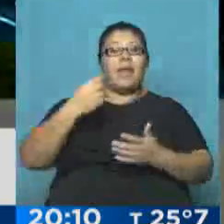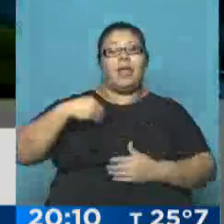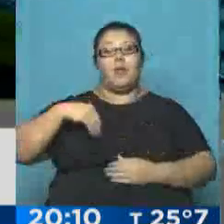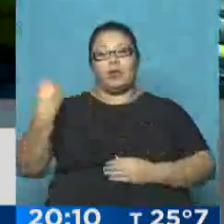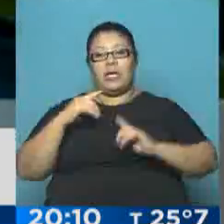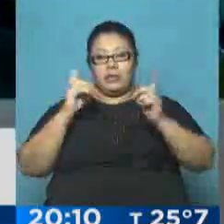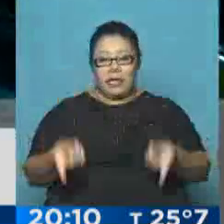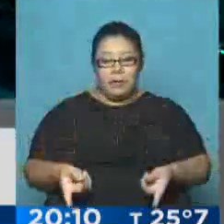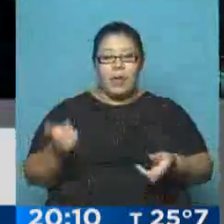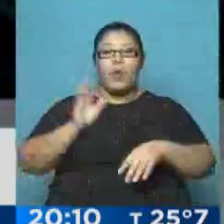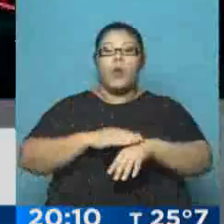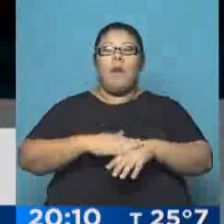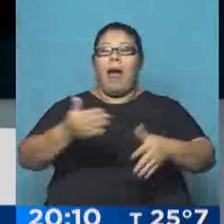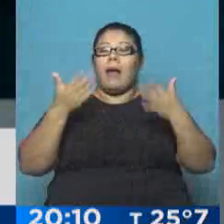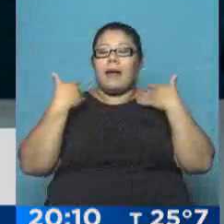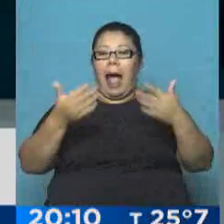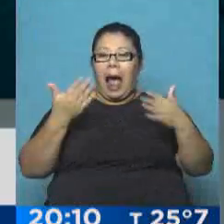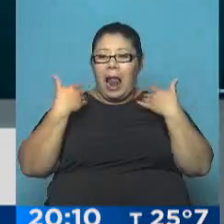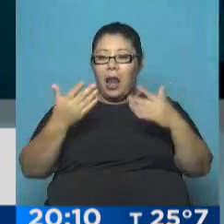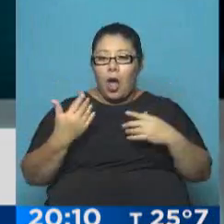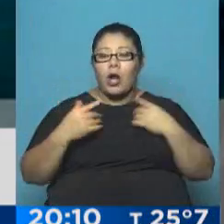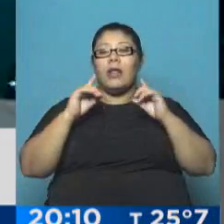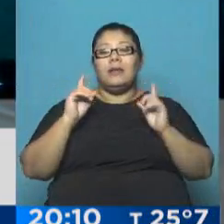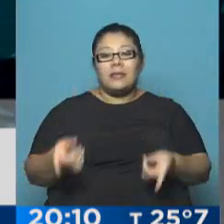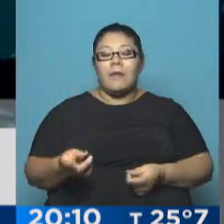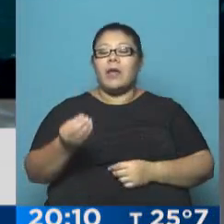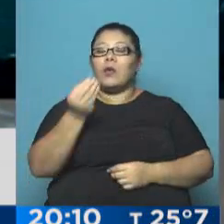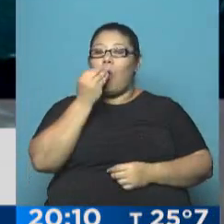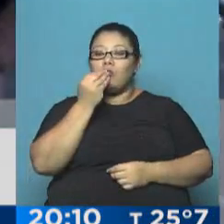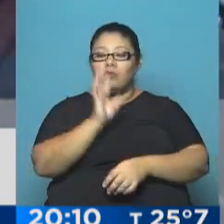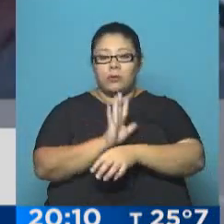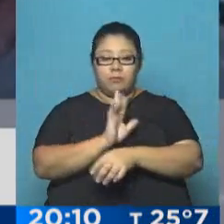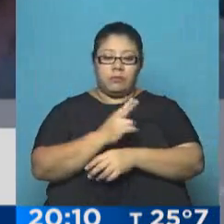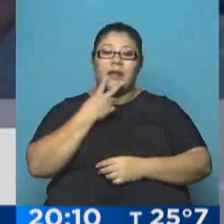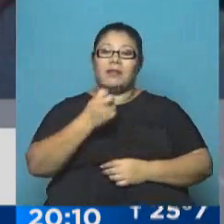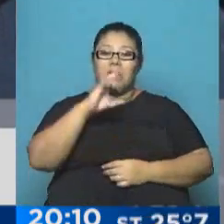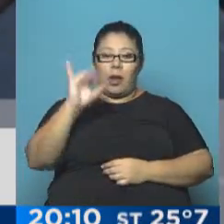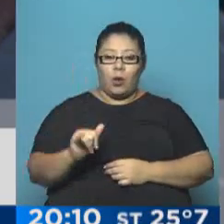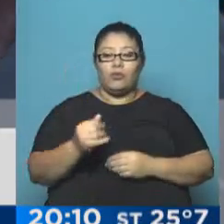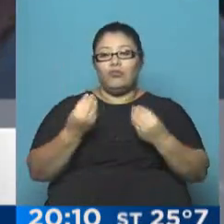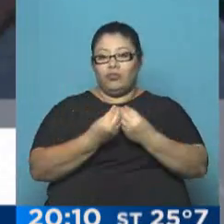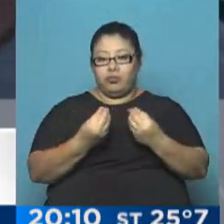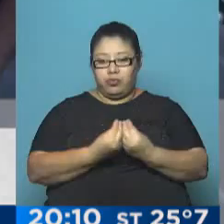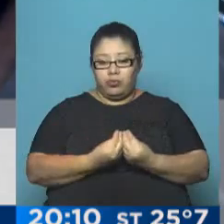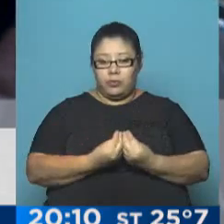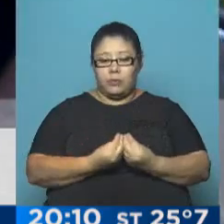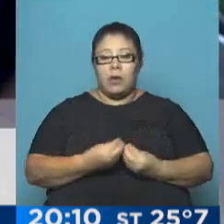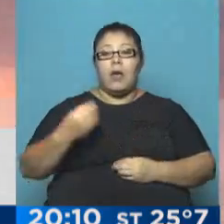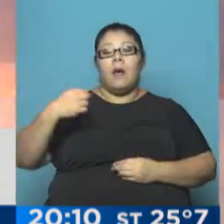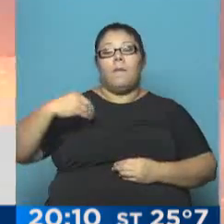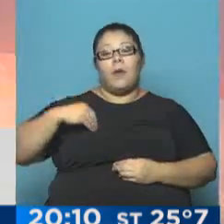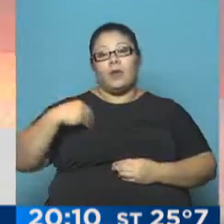como consecuencia del calor y también de la alta demanda. La ola de calor que desde hace varios días afecta a la ciudad de Buenos Aires y el Gran Buenos